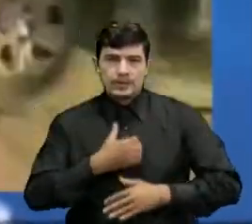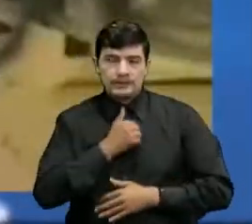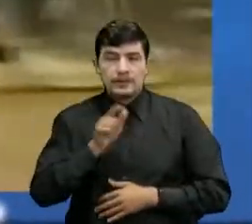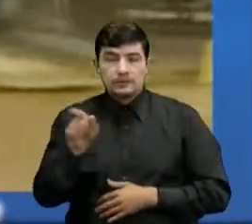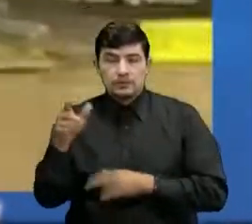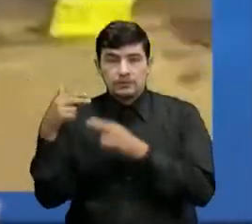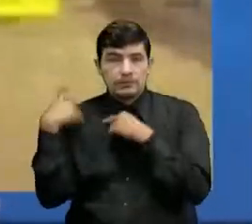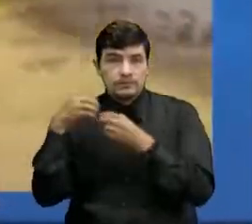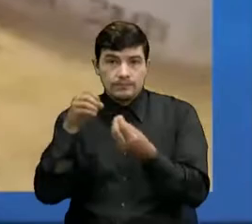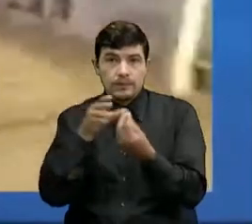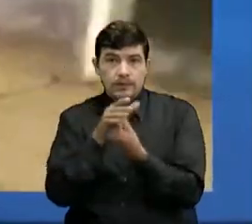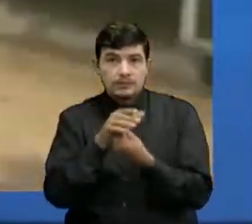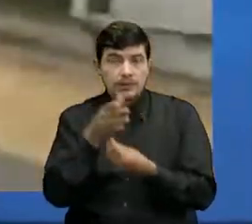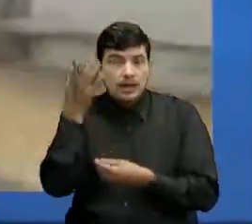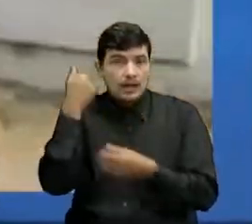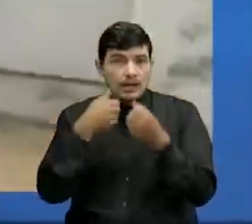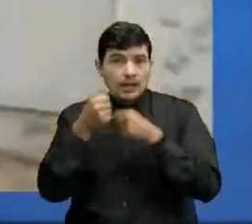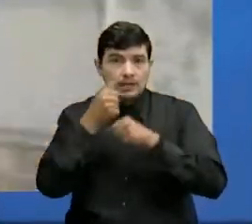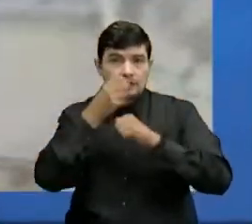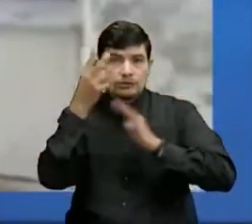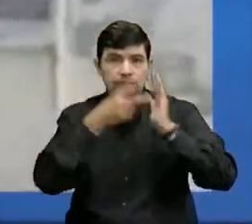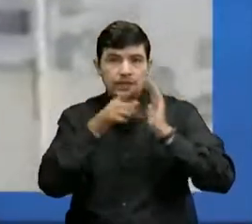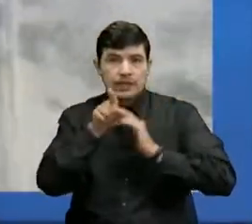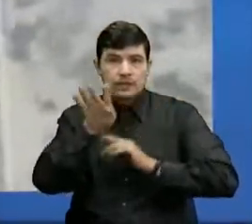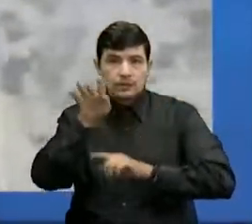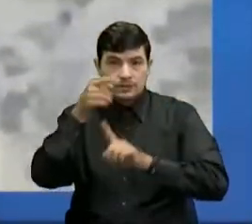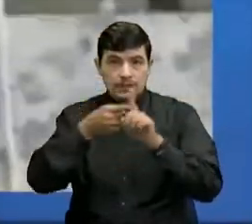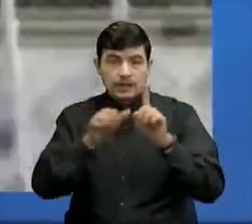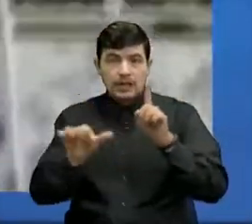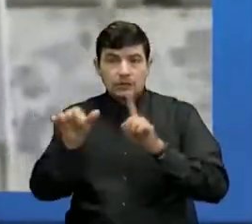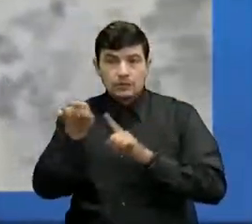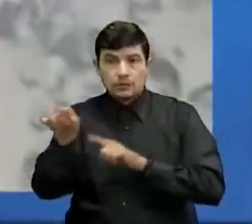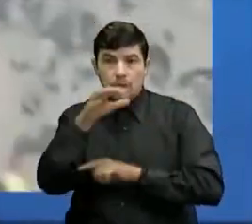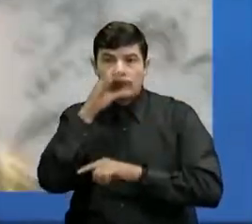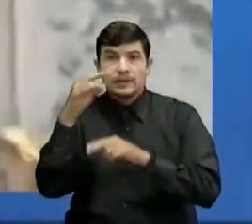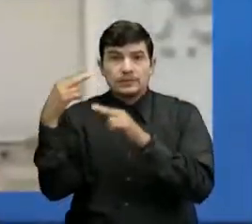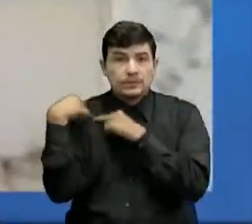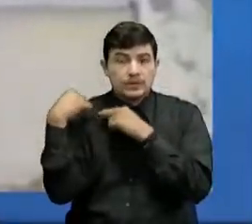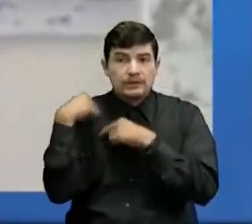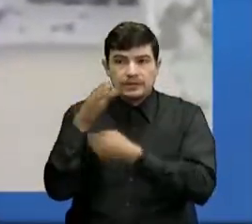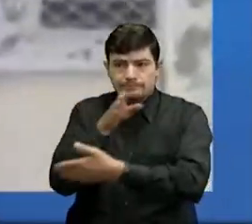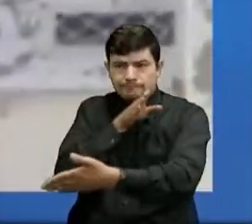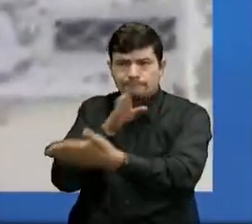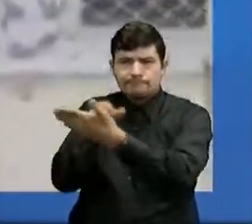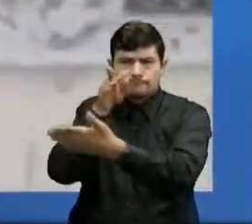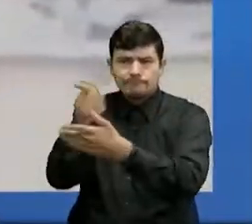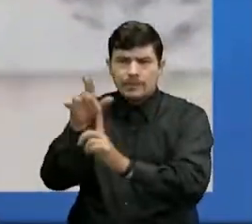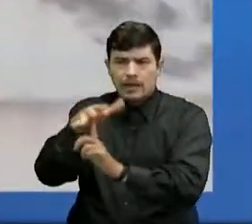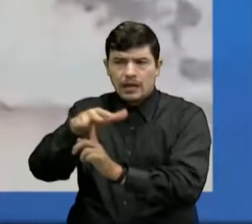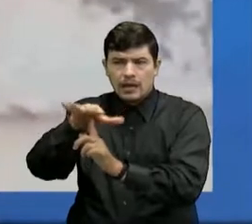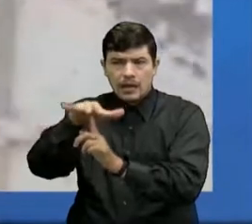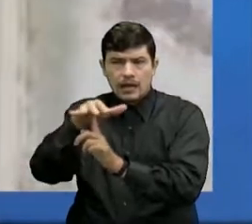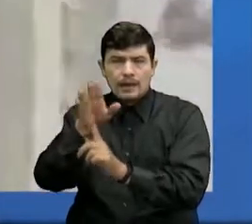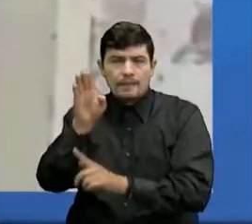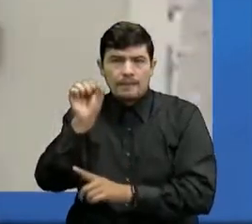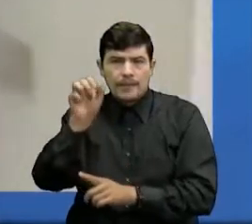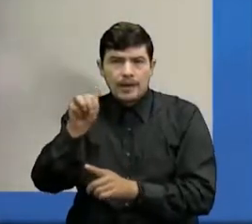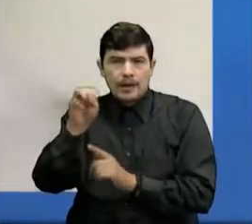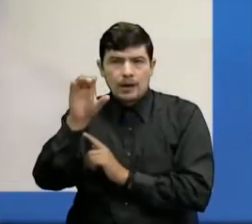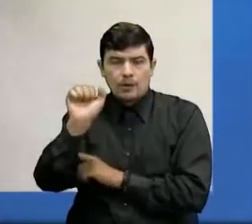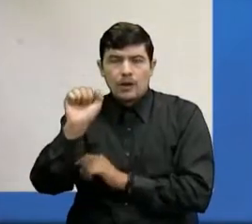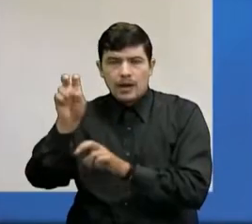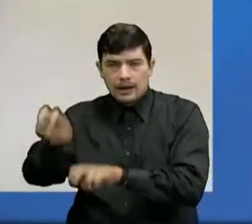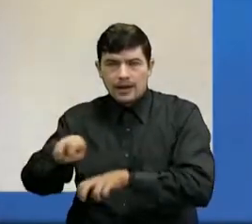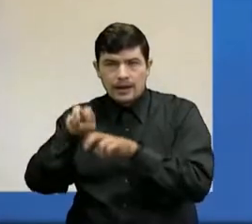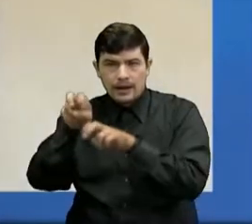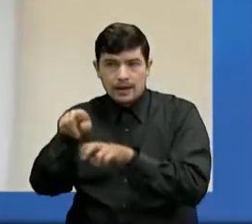Una de ellas realizada en agosto del 2014, donde participó en el ataque a un helicóptero que transportaba dinero con destino al Banco Agrario en el municipio de Teorama, norte